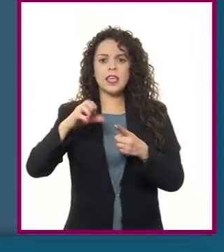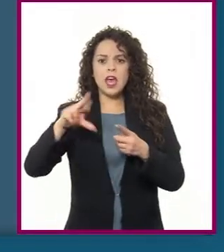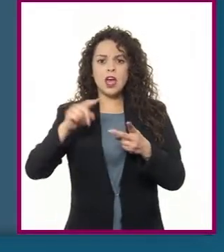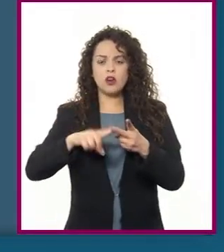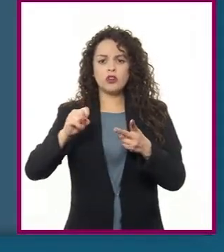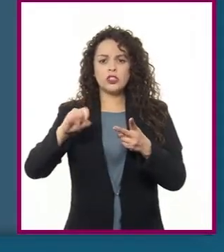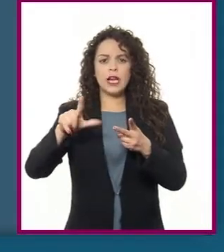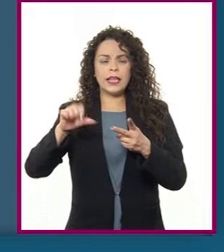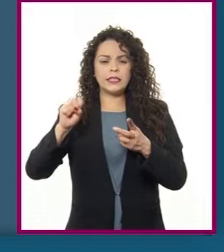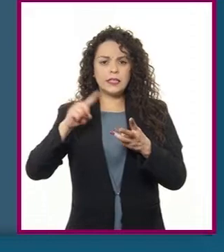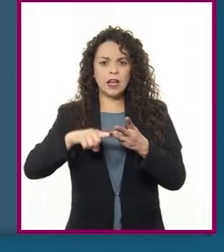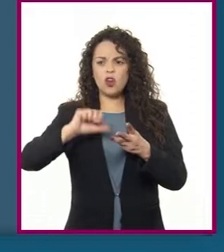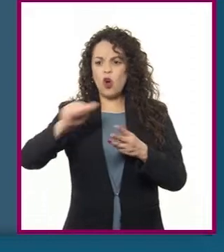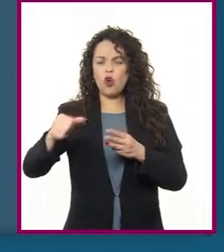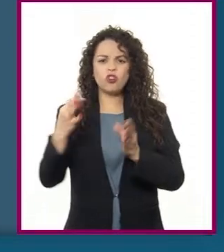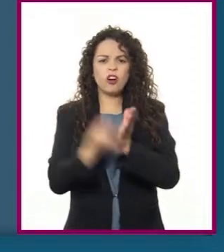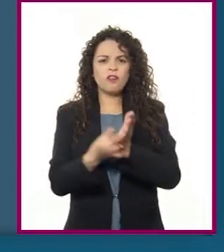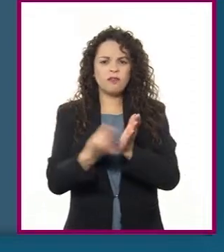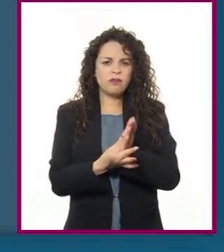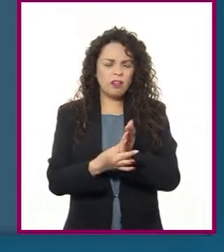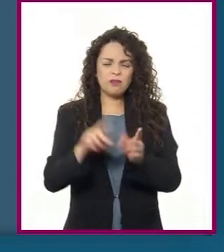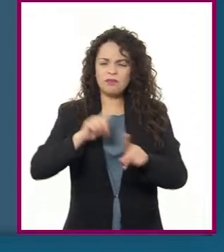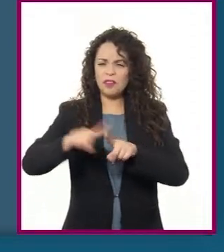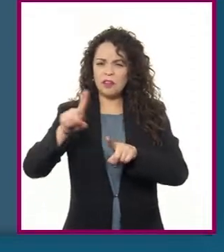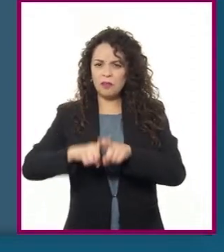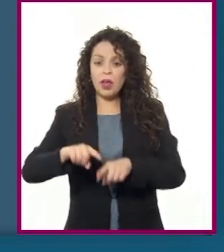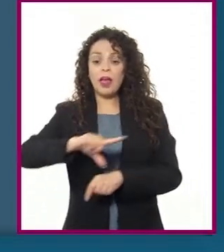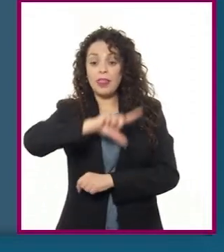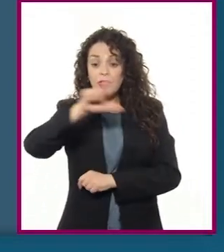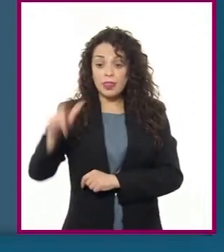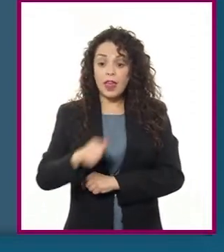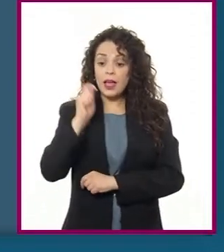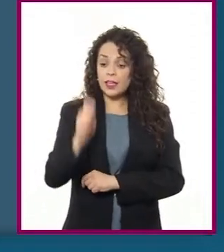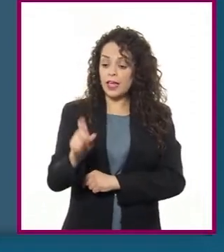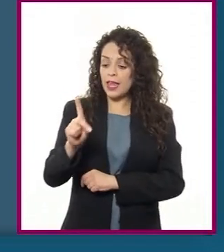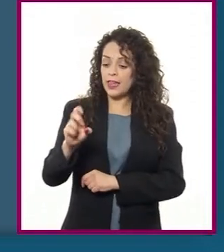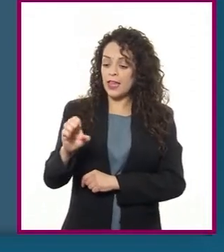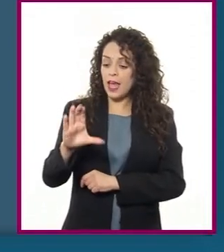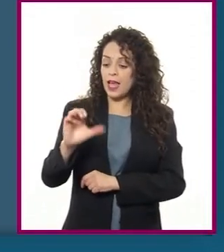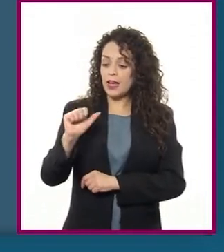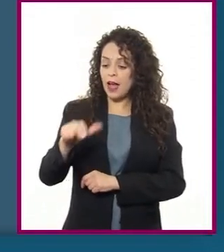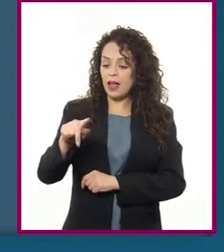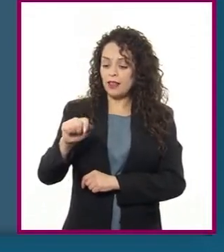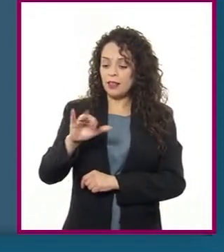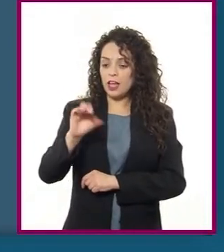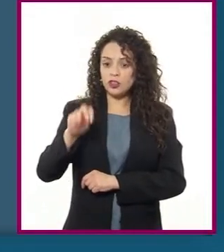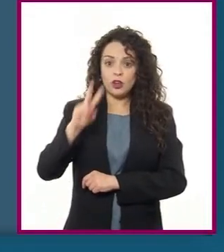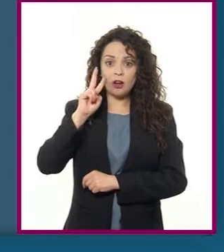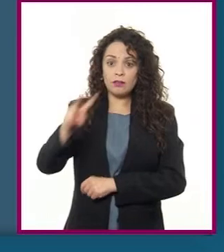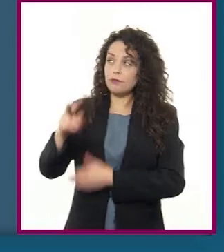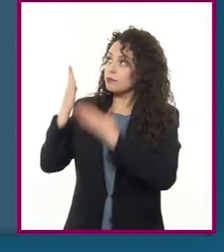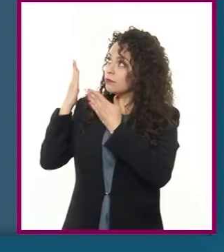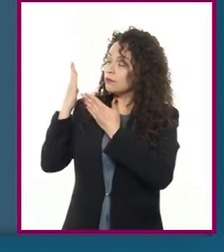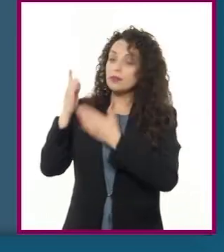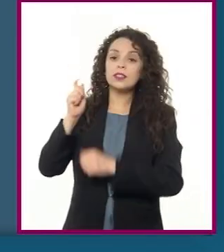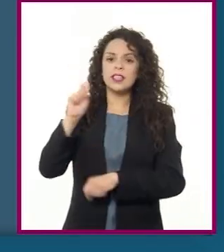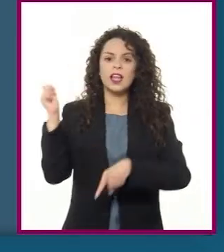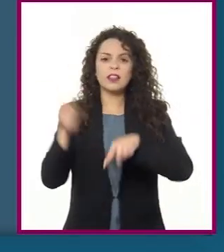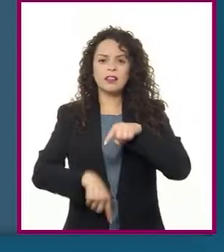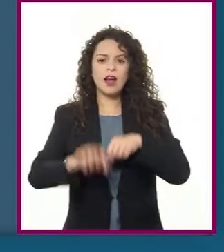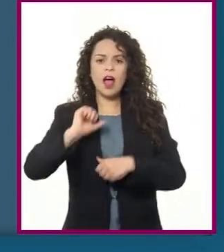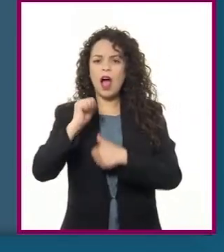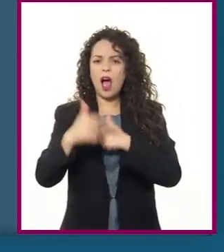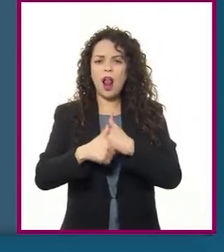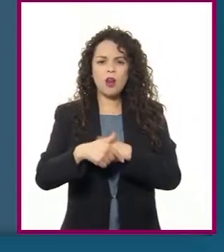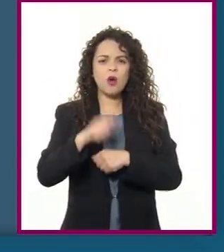otros metales y sólidos orgánicos. Después se realiza una decantación que permite la eliminación de sólidos presentes en